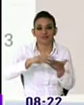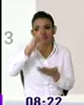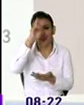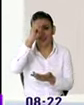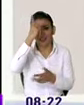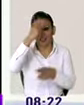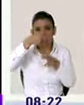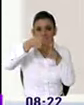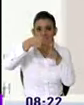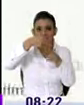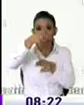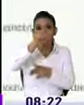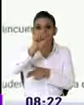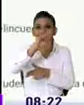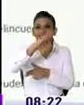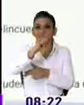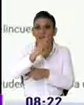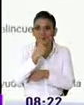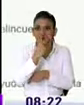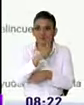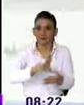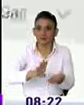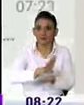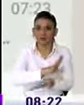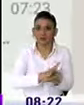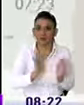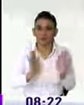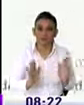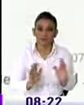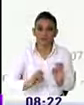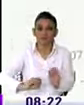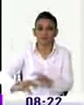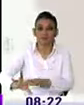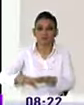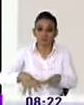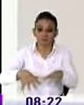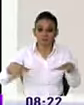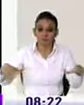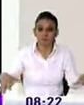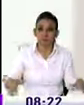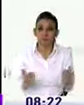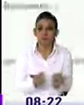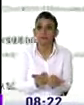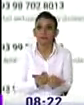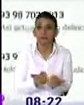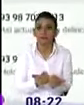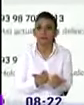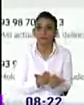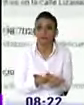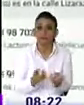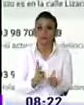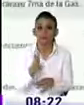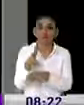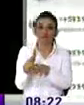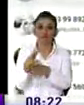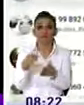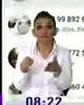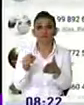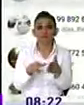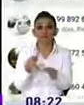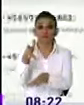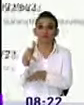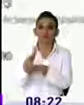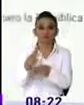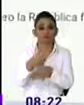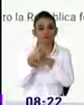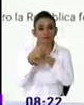eso es en la Gasca. Miren, el panorama es así y el panorama es así. Cada quien hace lo que quiere, autoridades, la